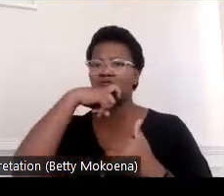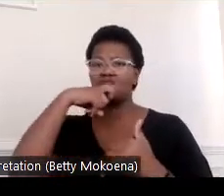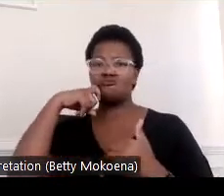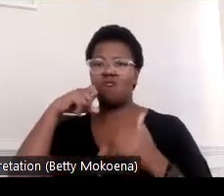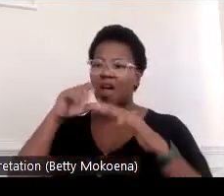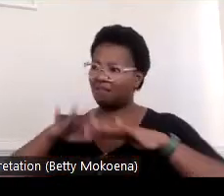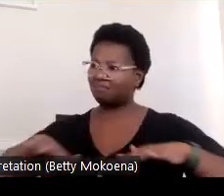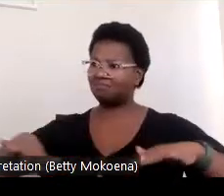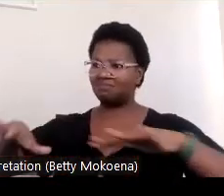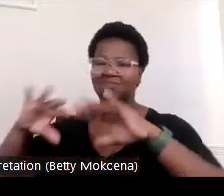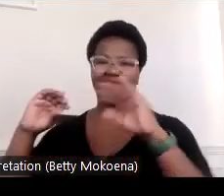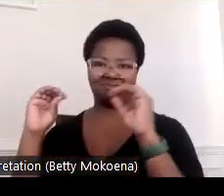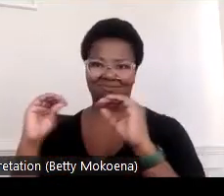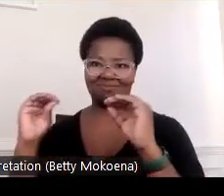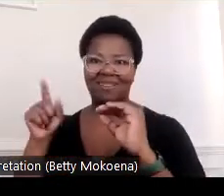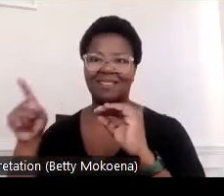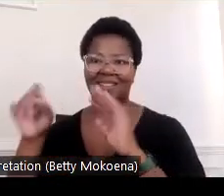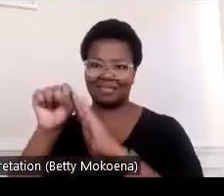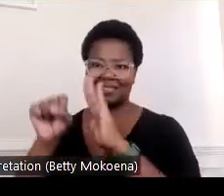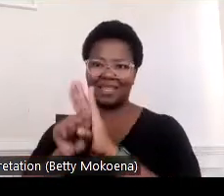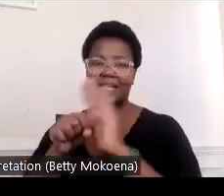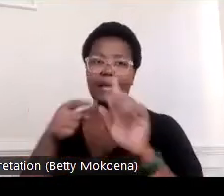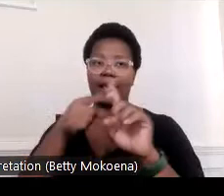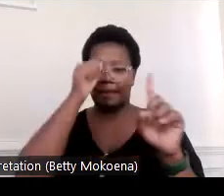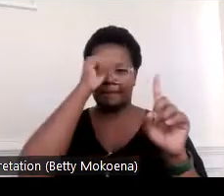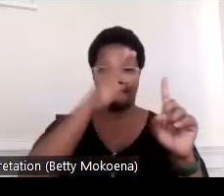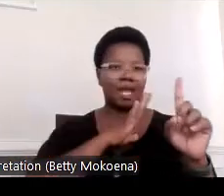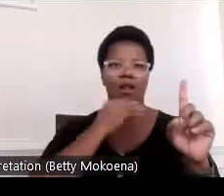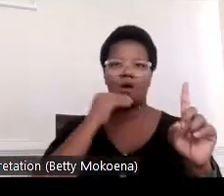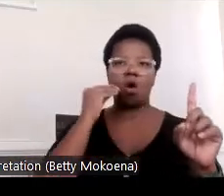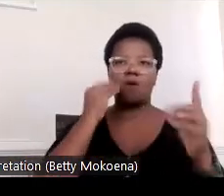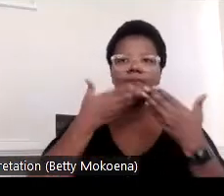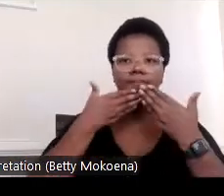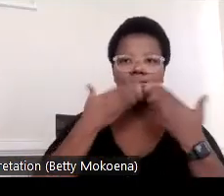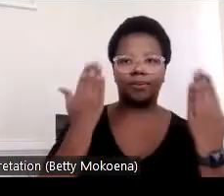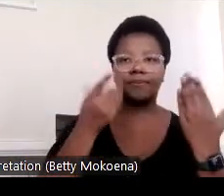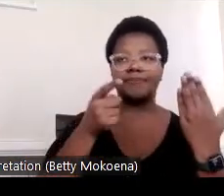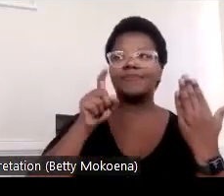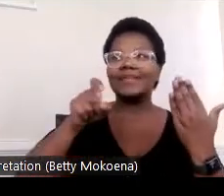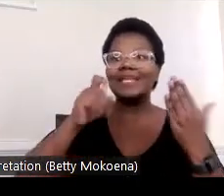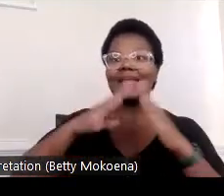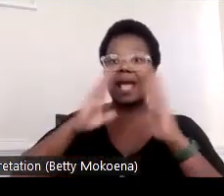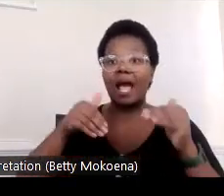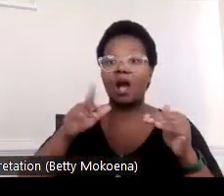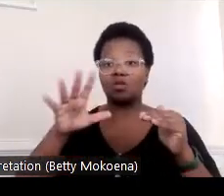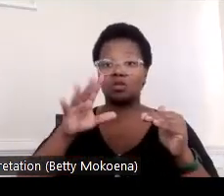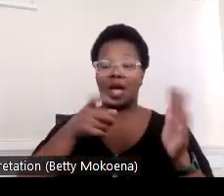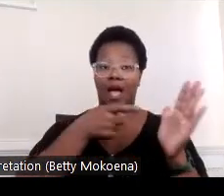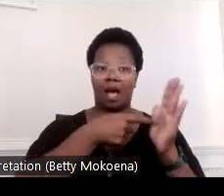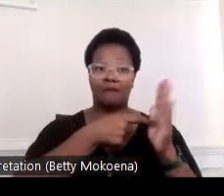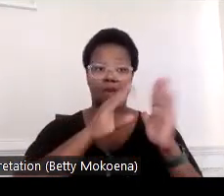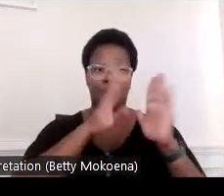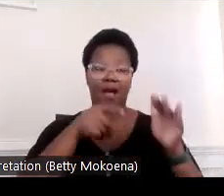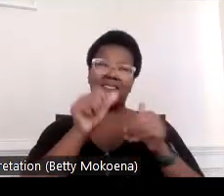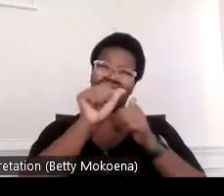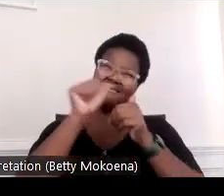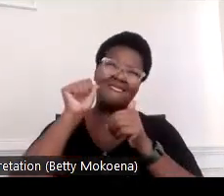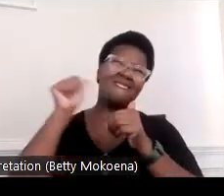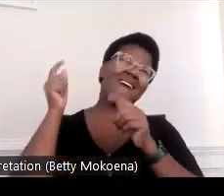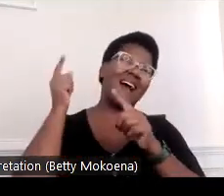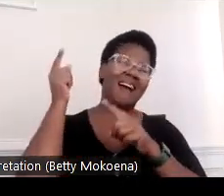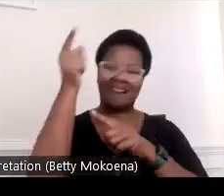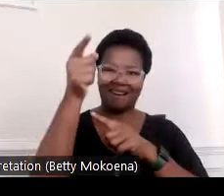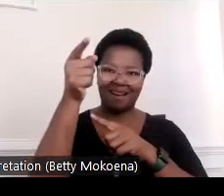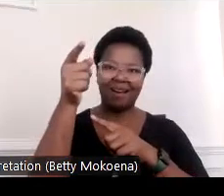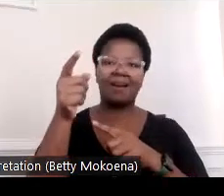y bajan bajan las temperaturas bien bien frías verdad De hecho ahorita es el único lugar en California en donde no